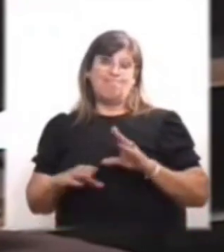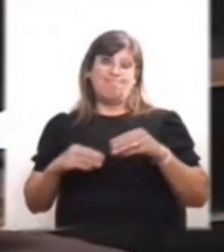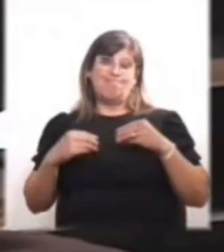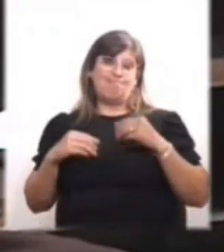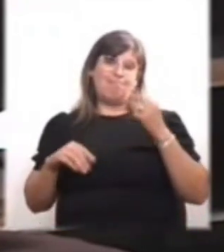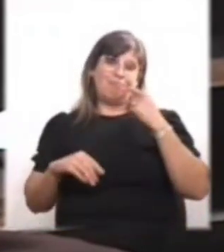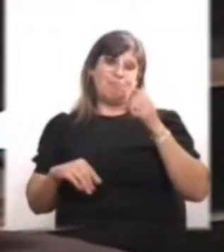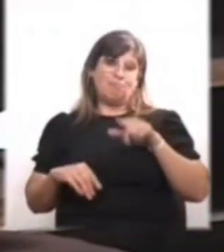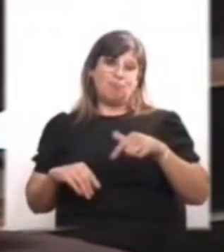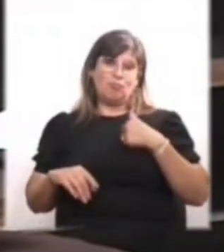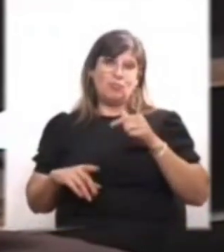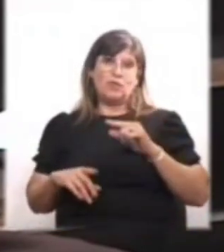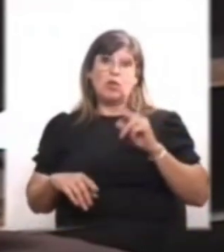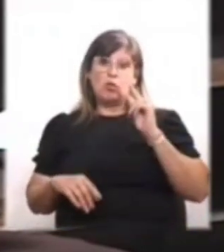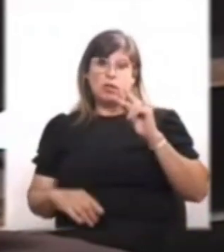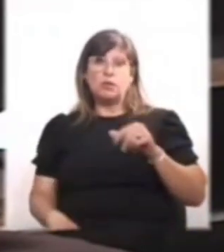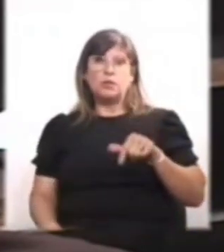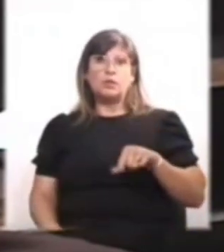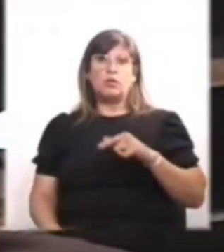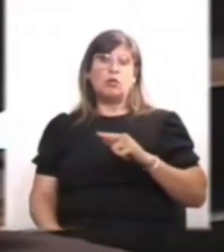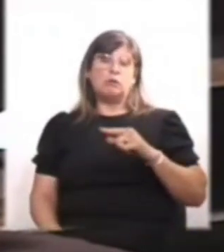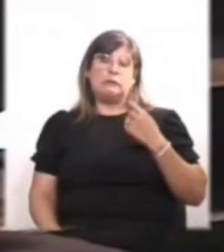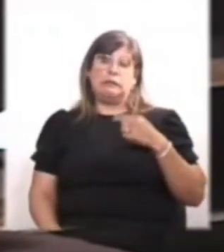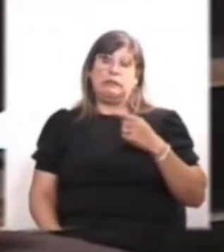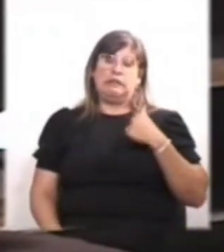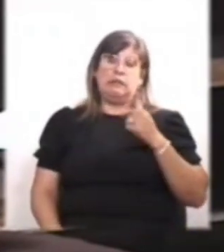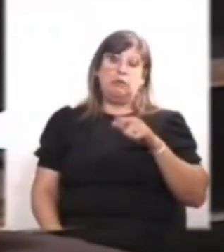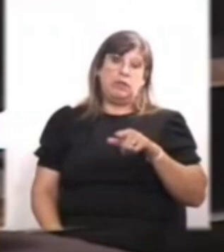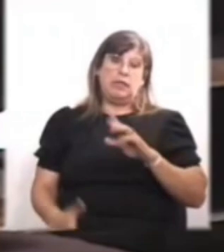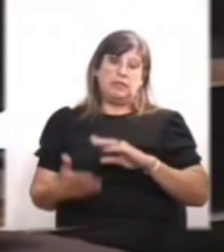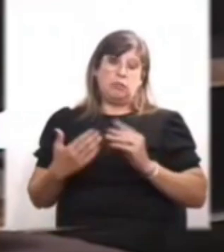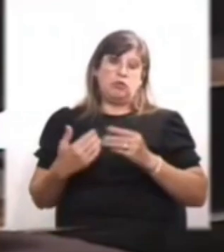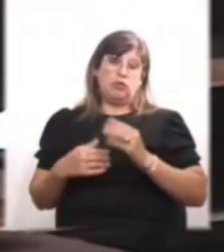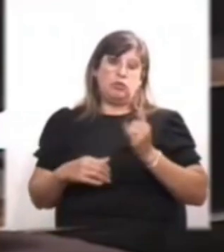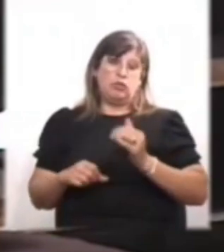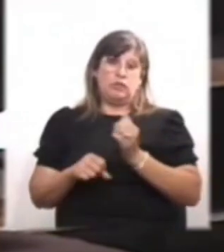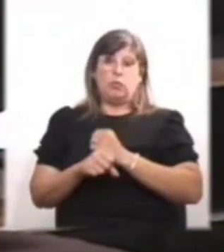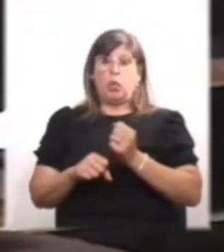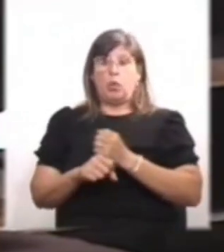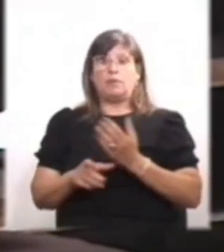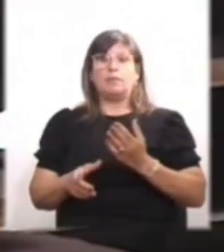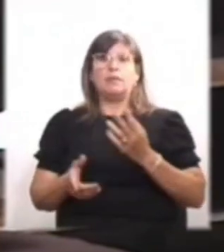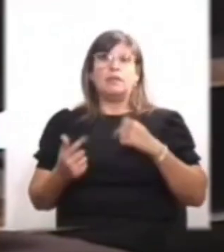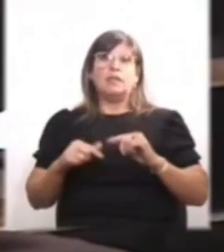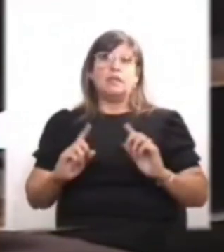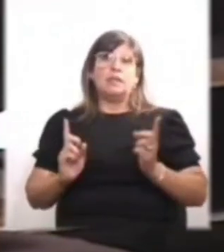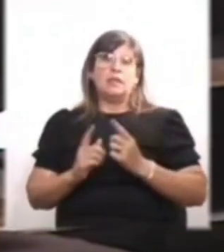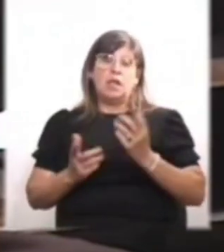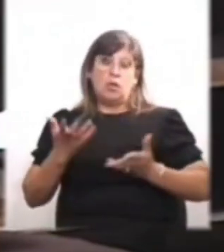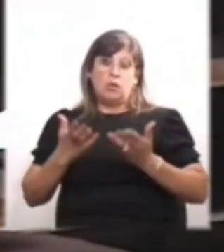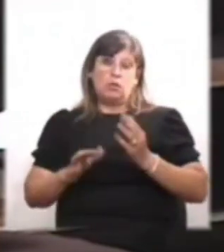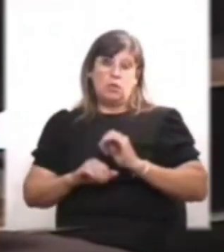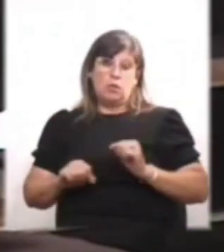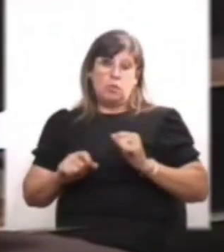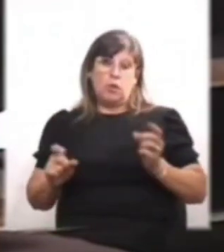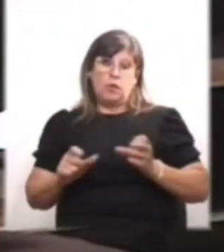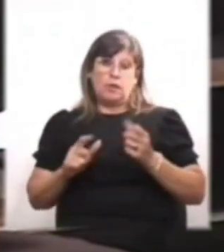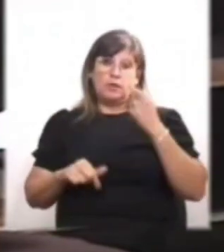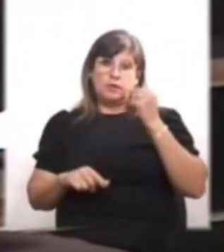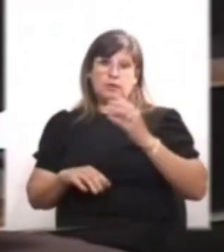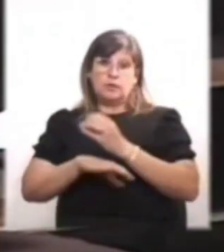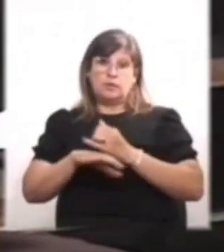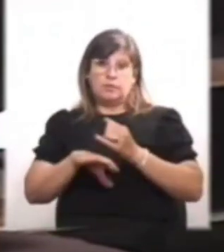admisible ver una visión tan negativa de que este proyecto se apruebe. En resumen, la evaluación que se puede hacer de la